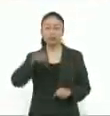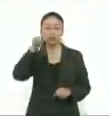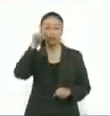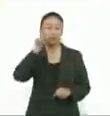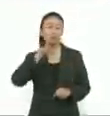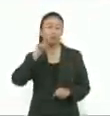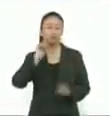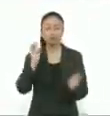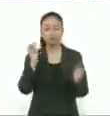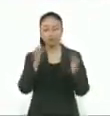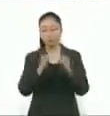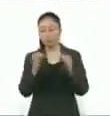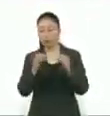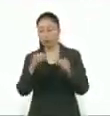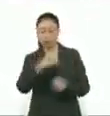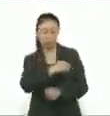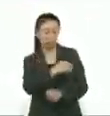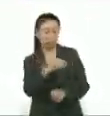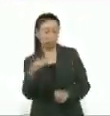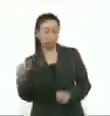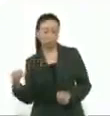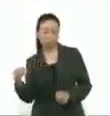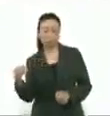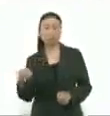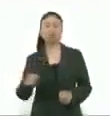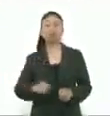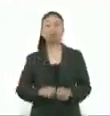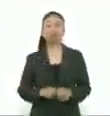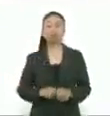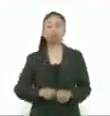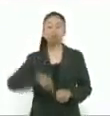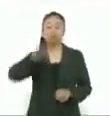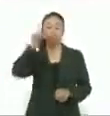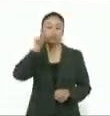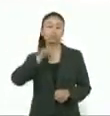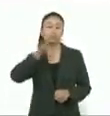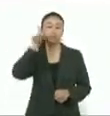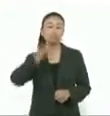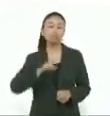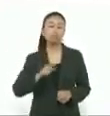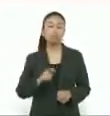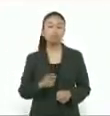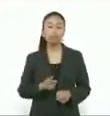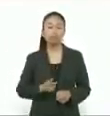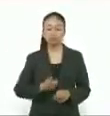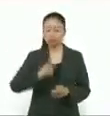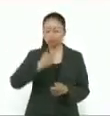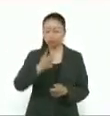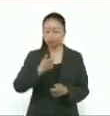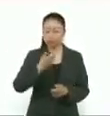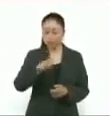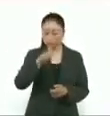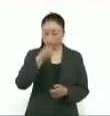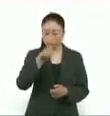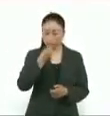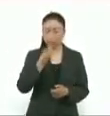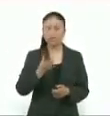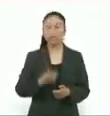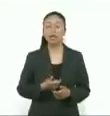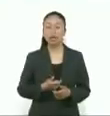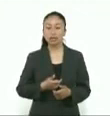las comunidades rurales, a las mujeres que dan de comer a sus familias, a